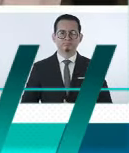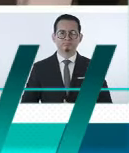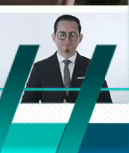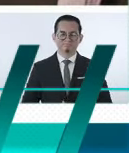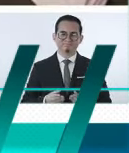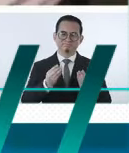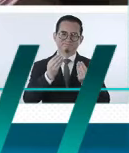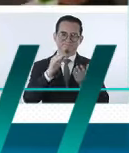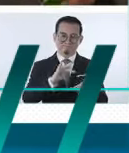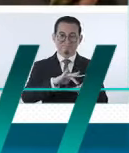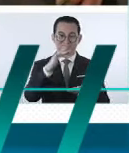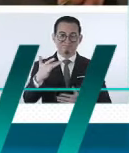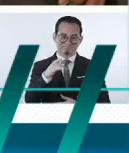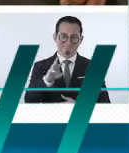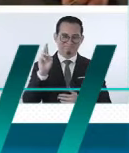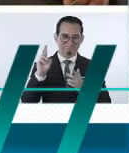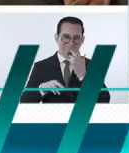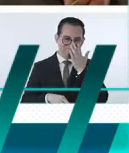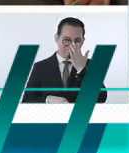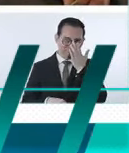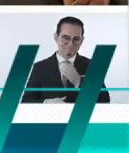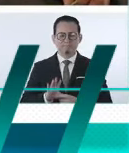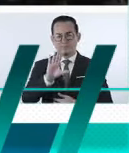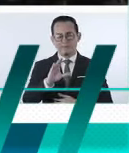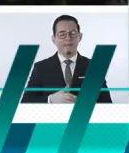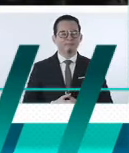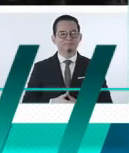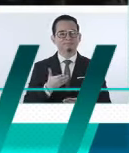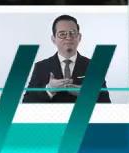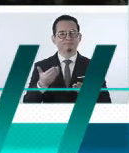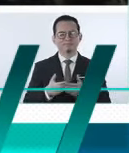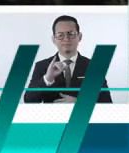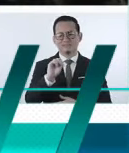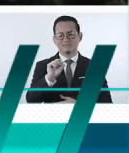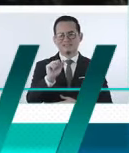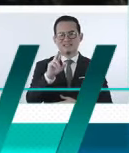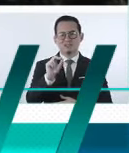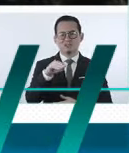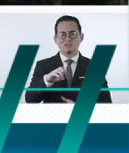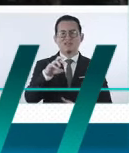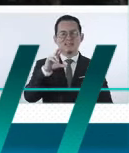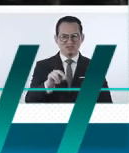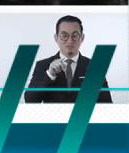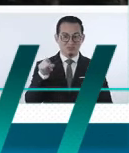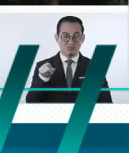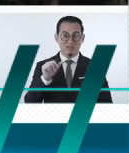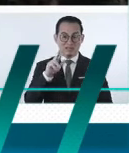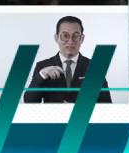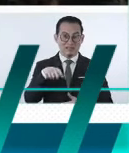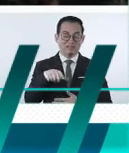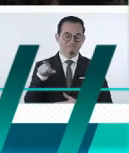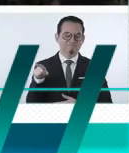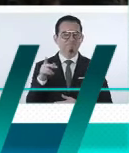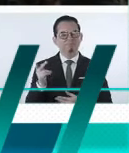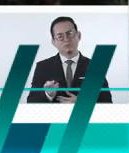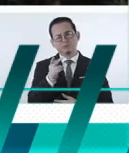López. Este proyecto trae endose desde Estados Unidos. Luego, lo que menciona, pues es una